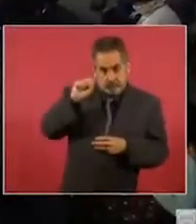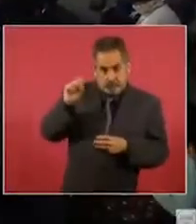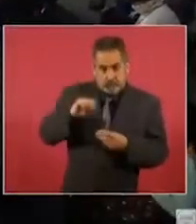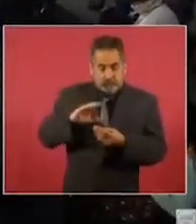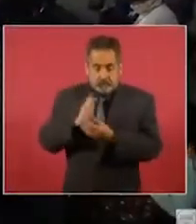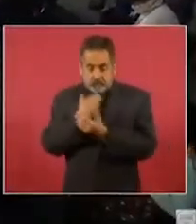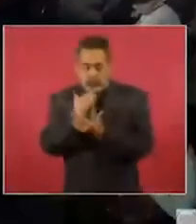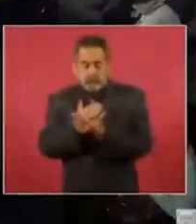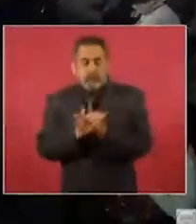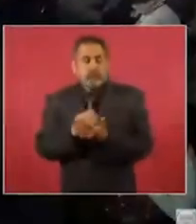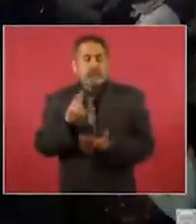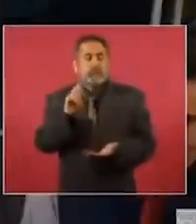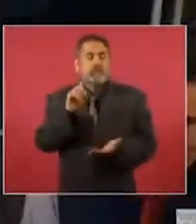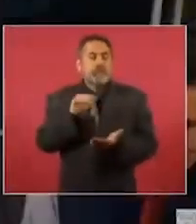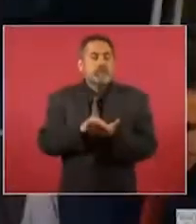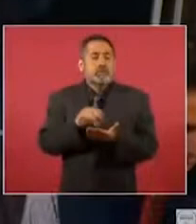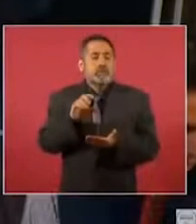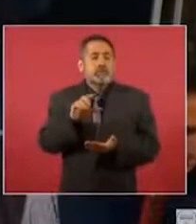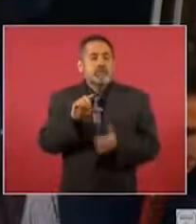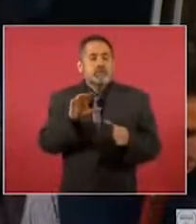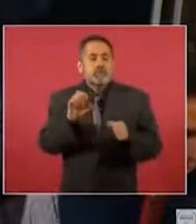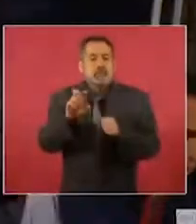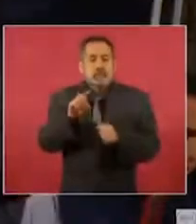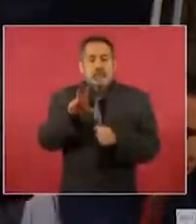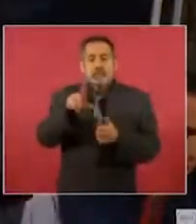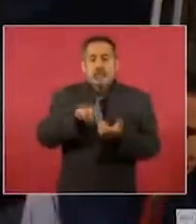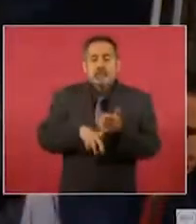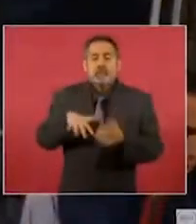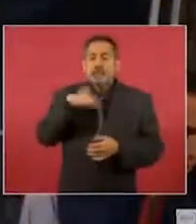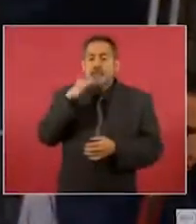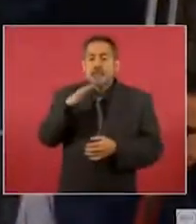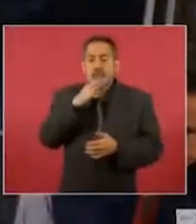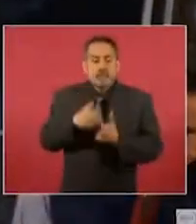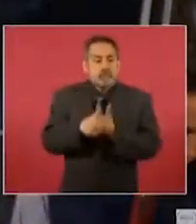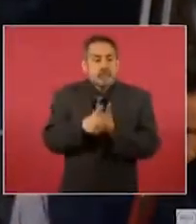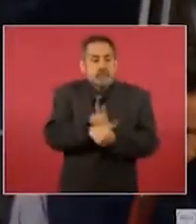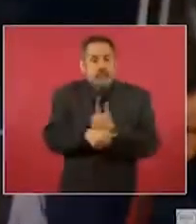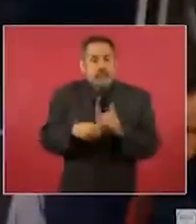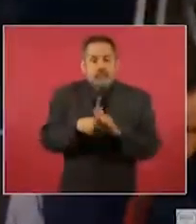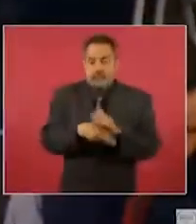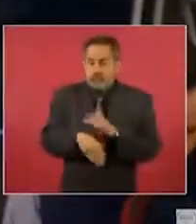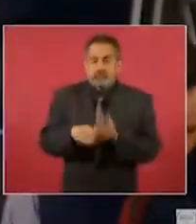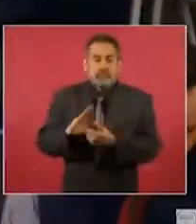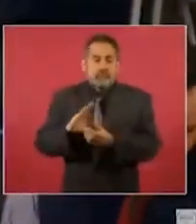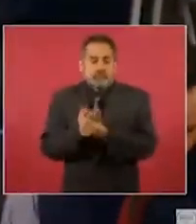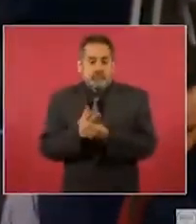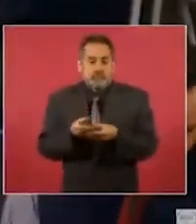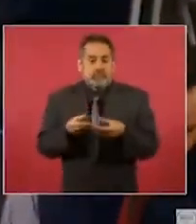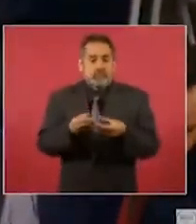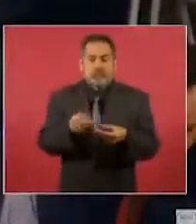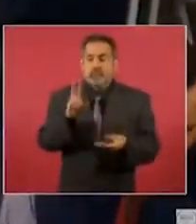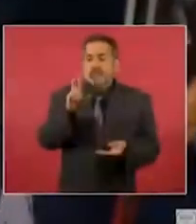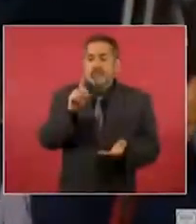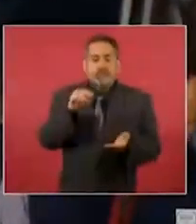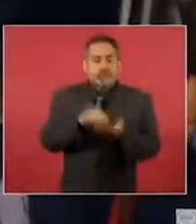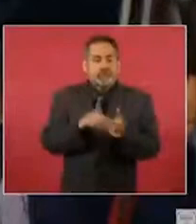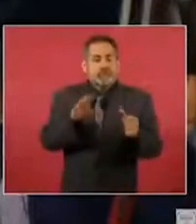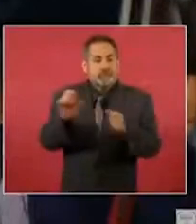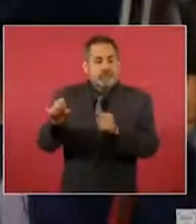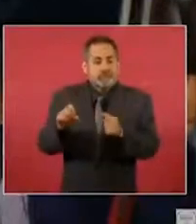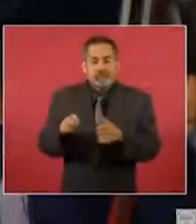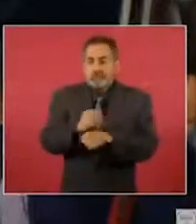excesivos de lujo que Line mantiene una burocracia dorada qué bien Pues podría pues eh